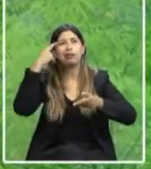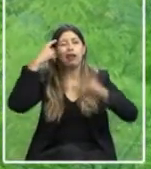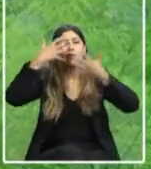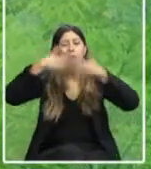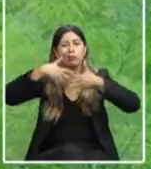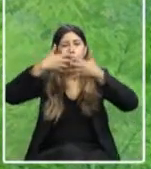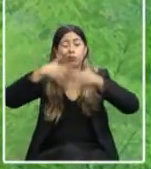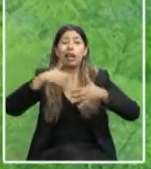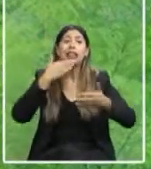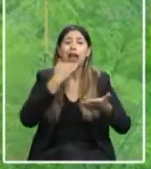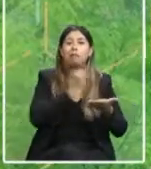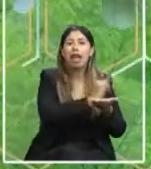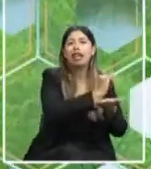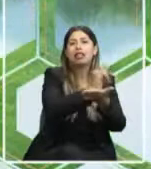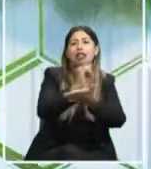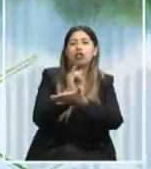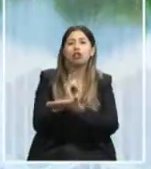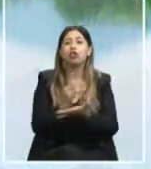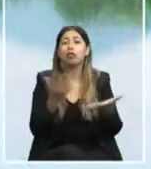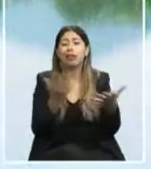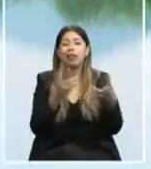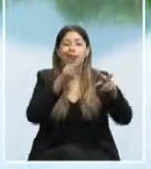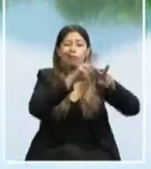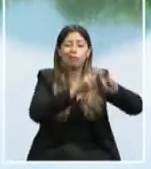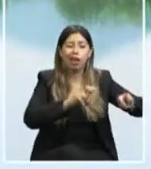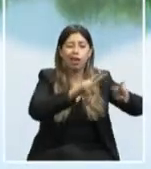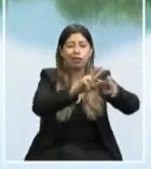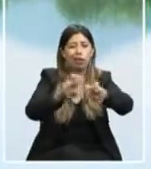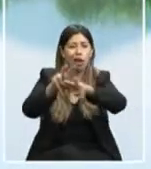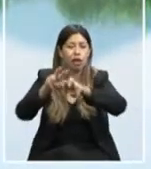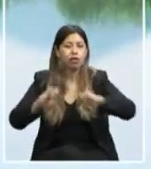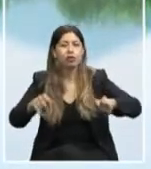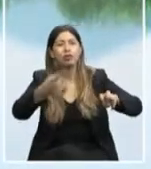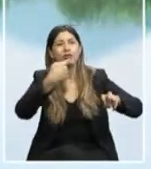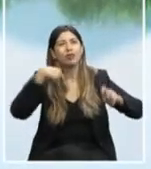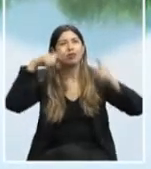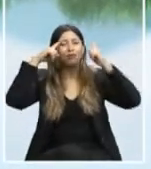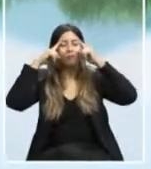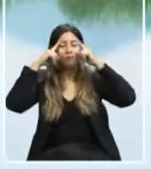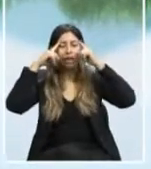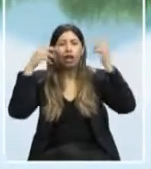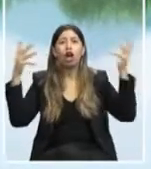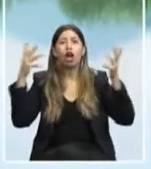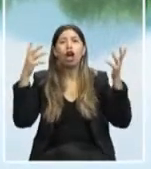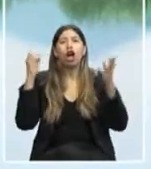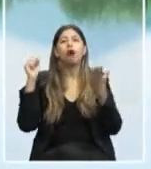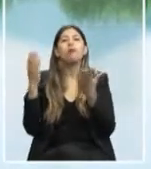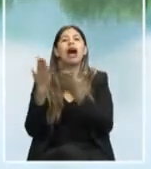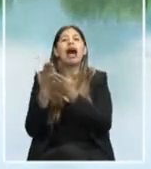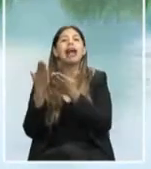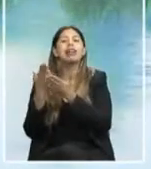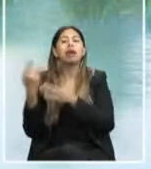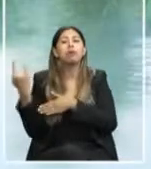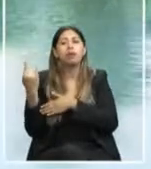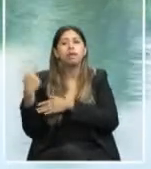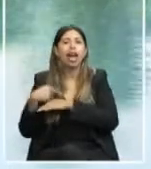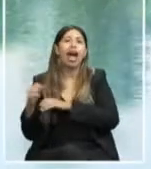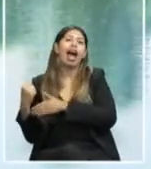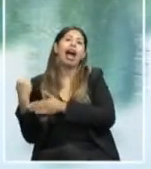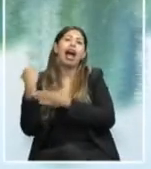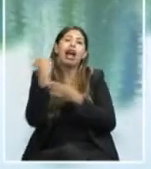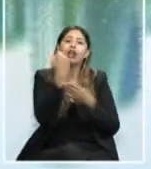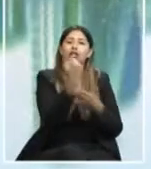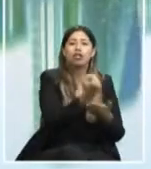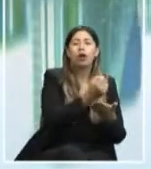los institutos de investigación del Uruguay fue cómo redireccionar la academia hacia el sector salud. Y lo primero fue